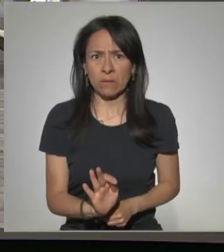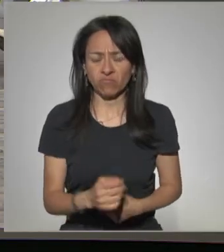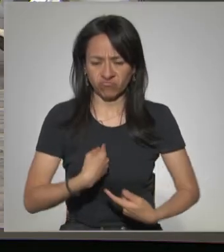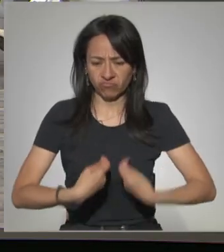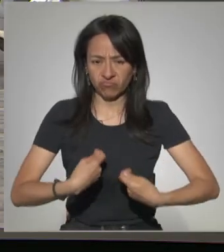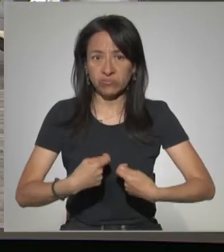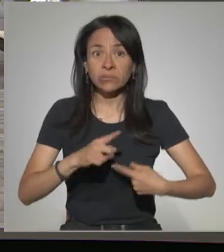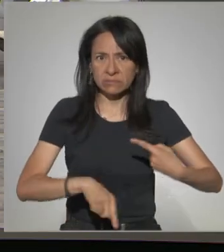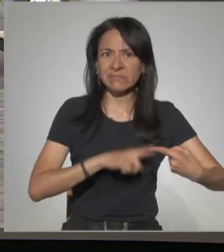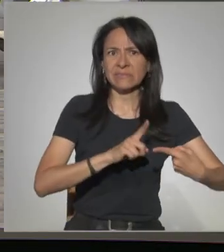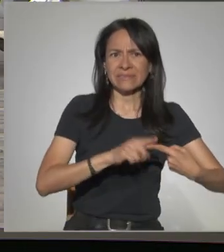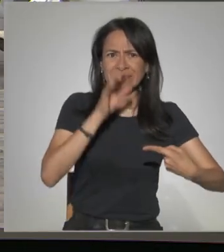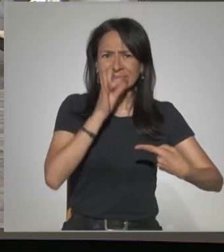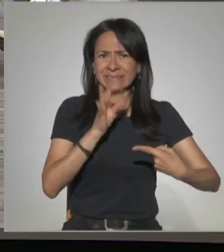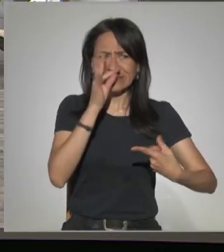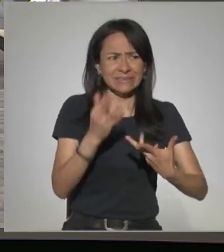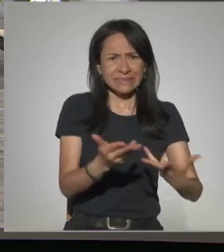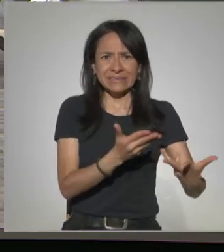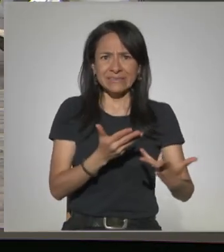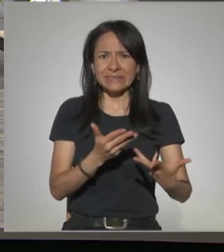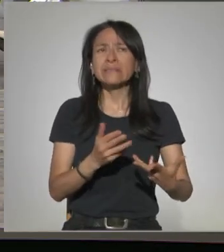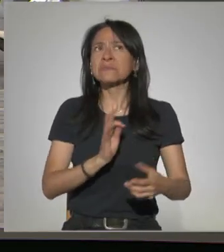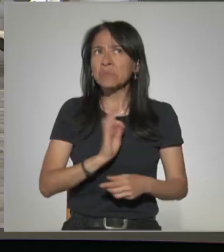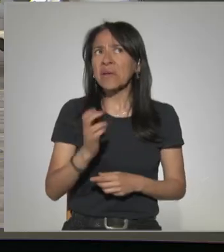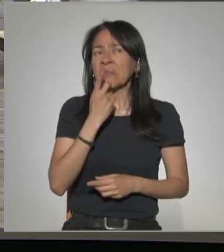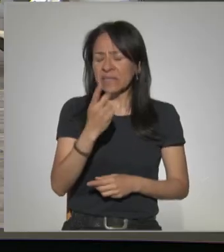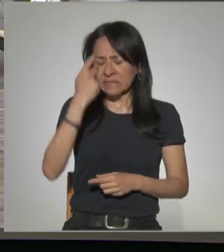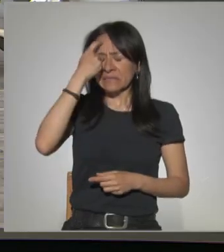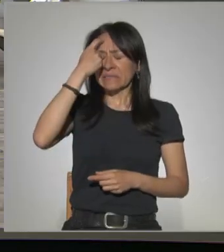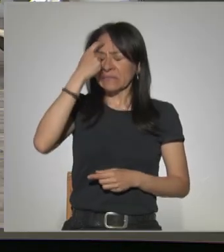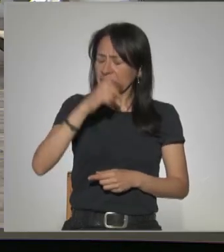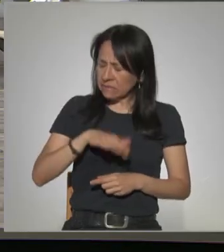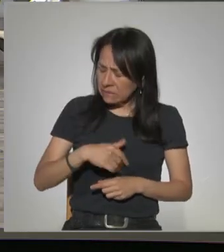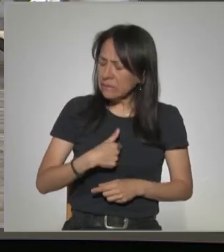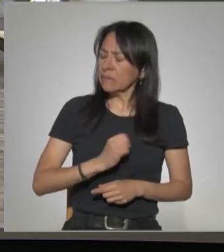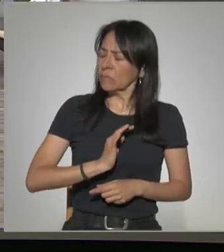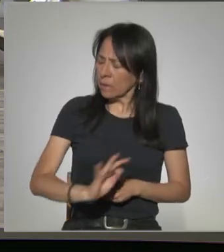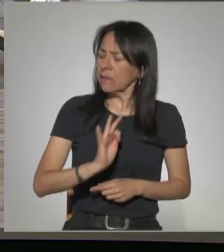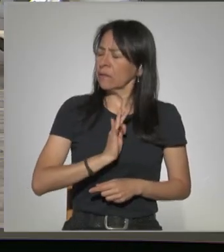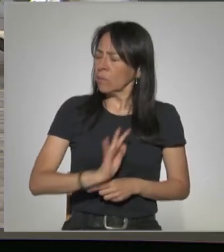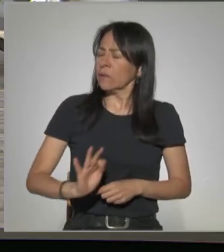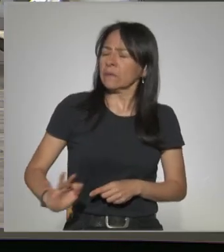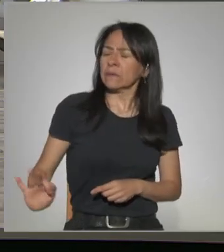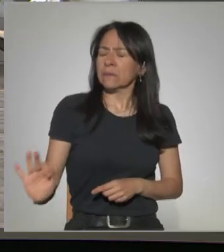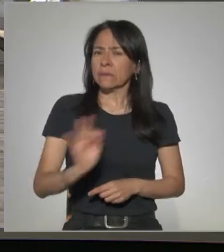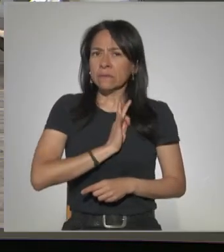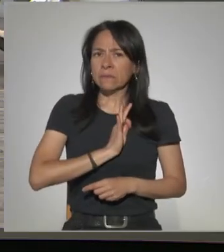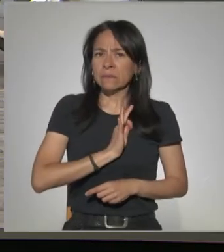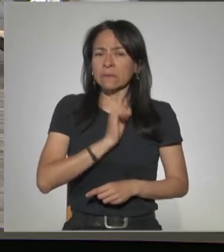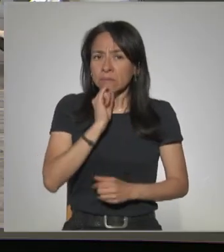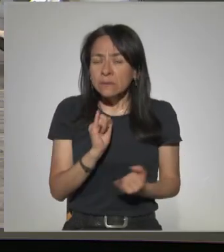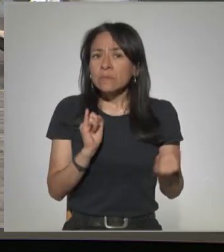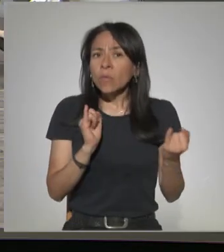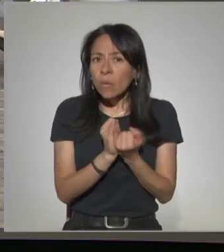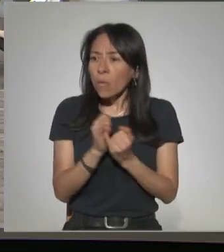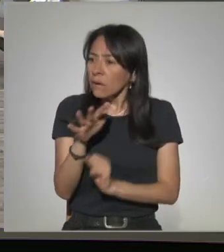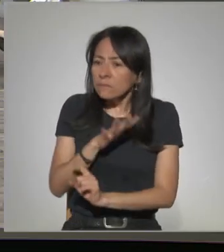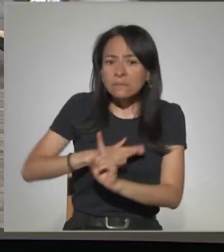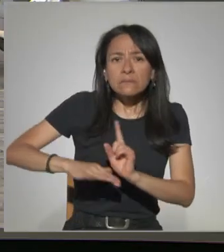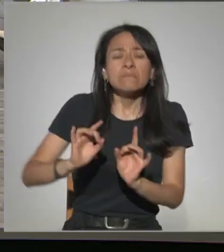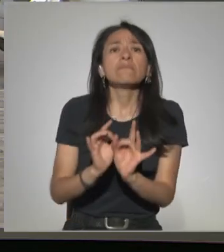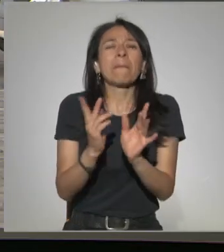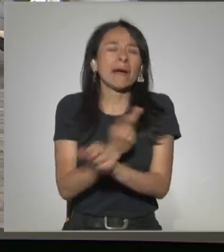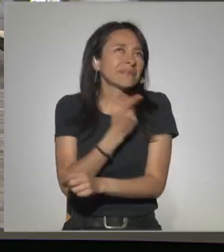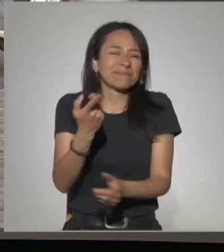sentir? Recordarme de que yo puedo con esto y sobre todo leer la situación, ¿no? Es decir, nuevamente,